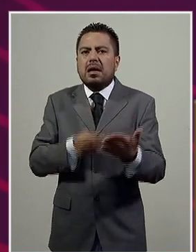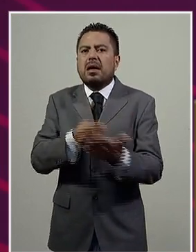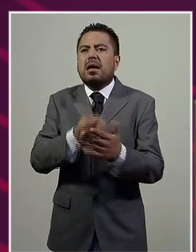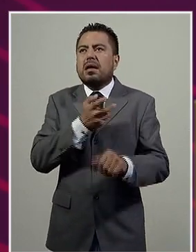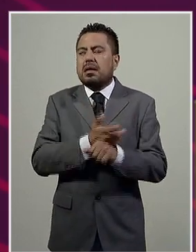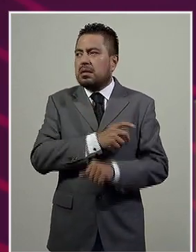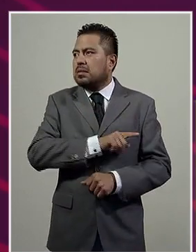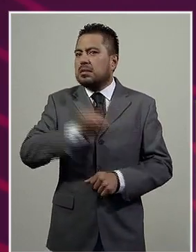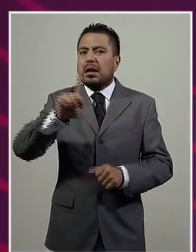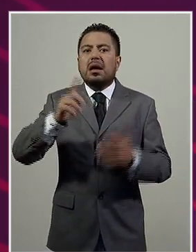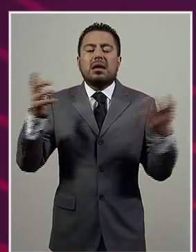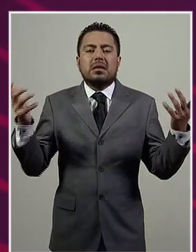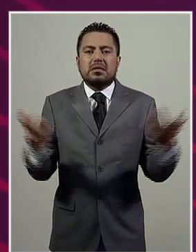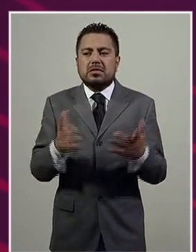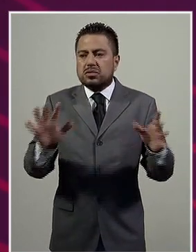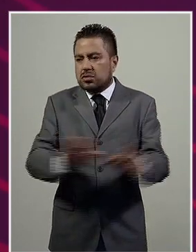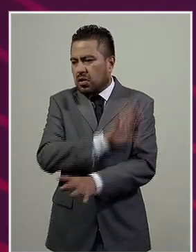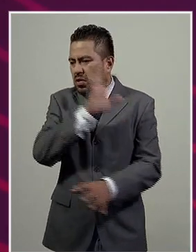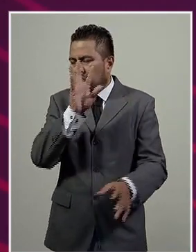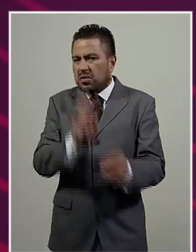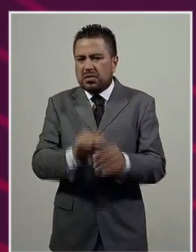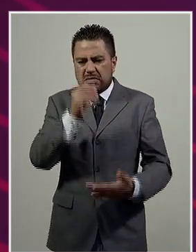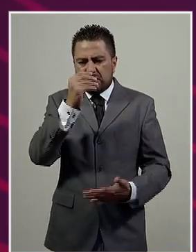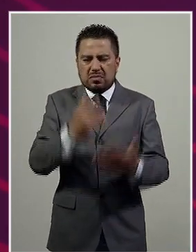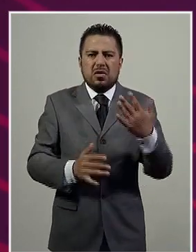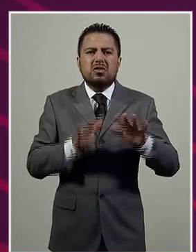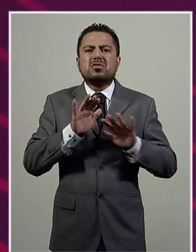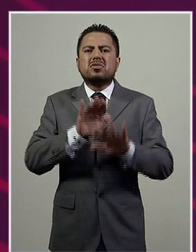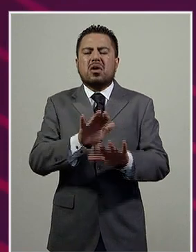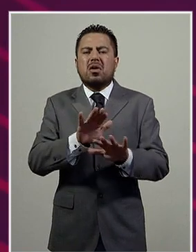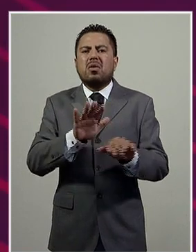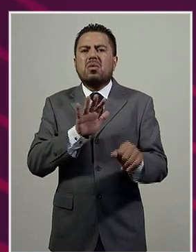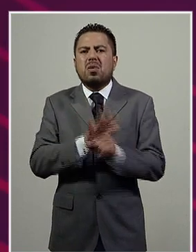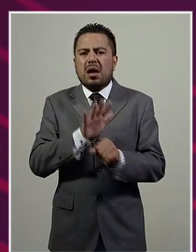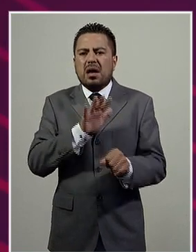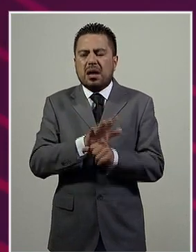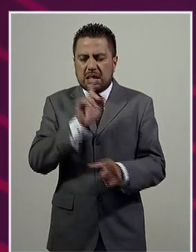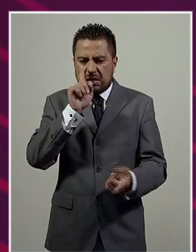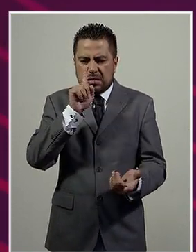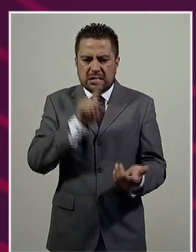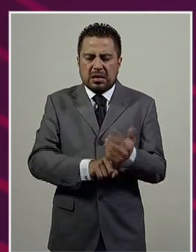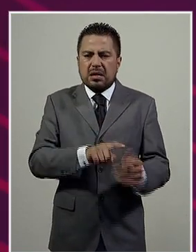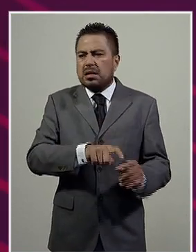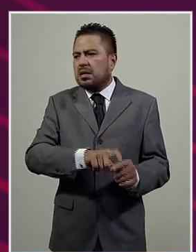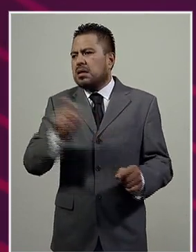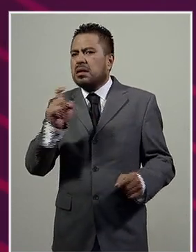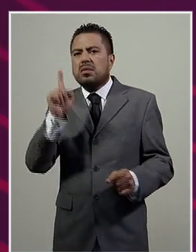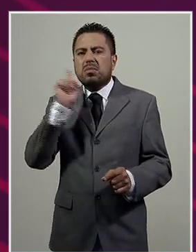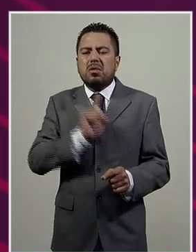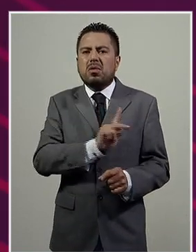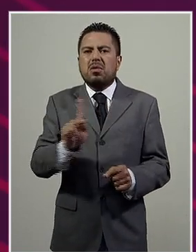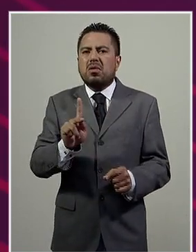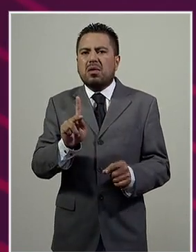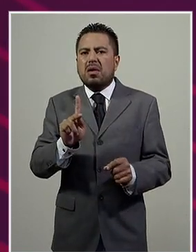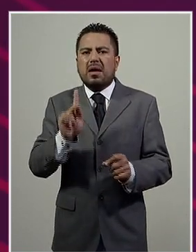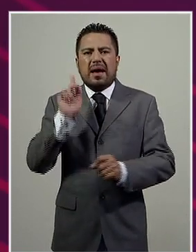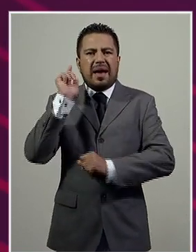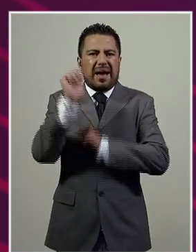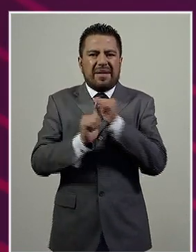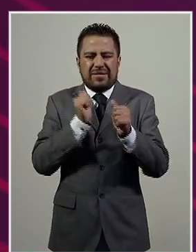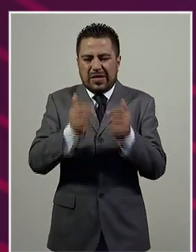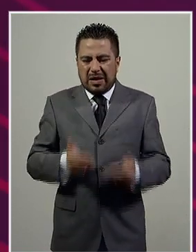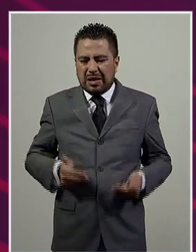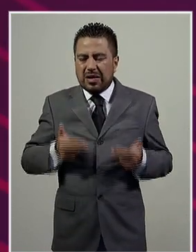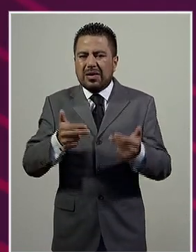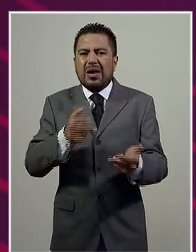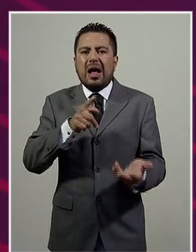Unidos se hizo toda una estimación sobre qué implicó la exclusión de mujeres y afrodescendientes